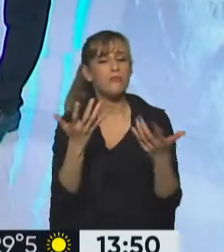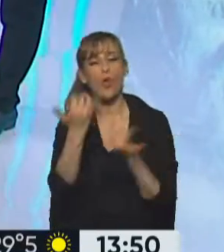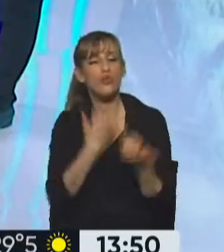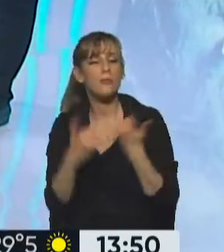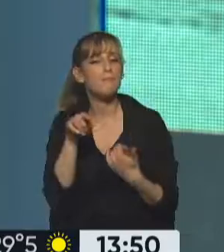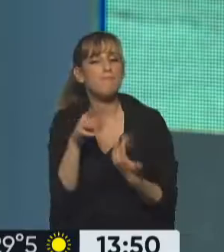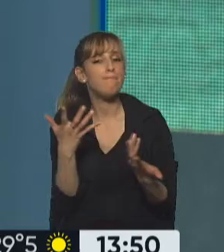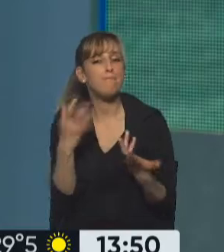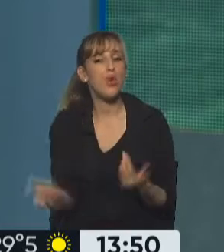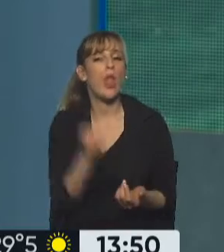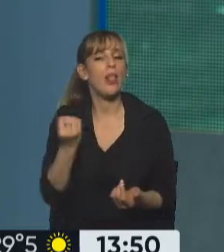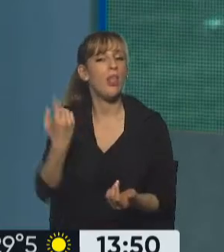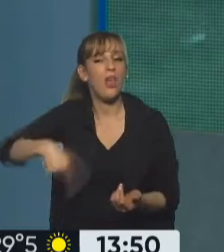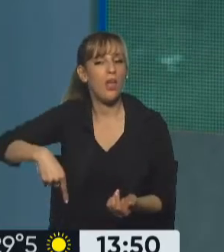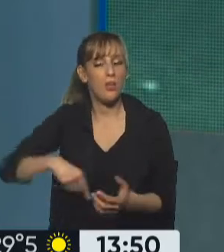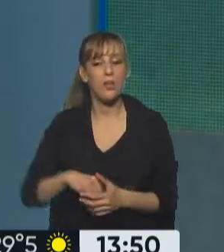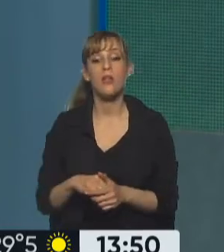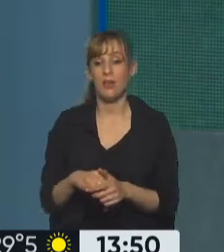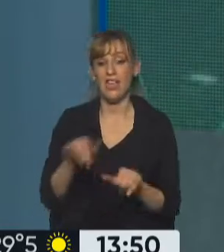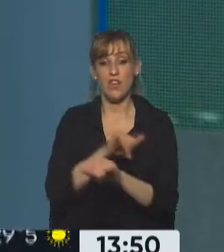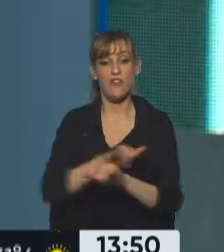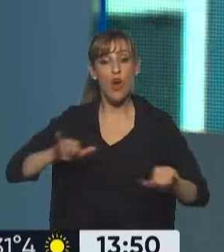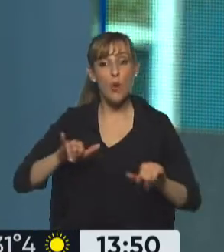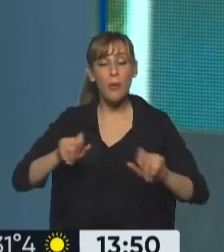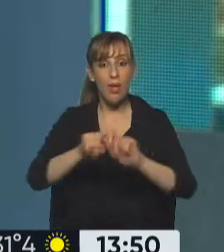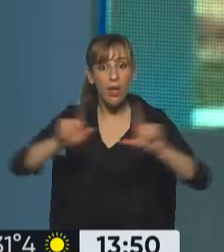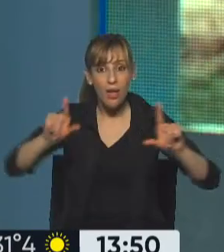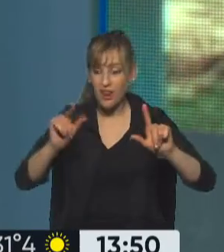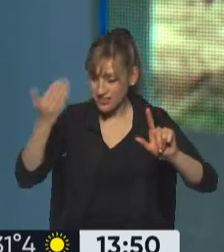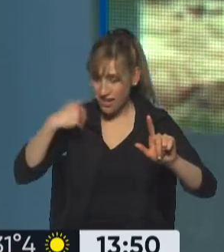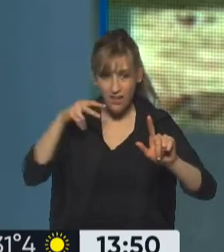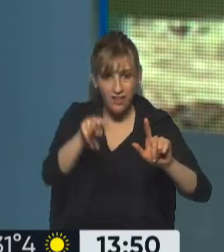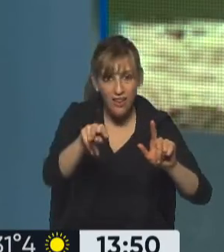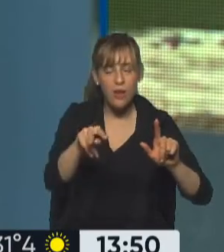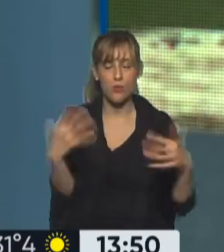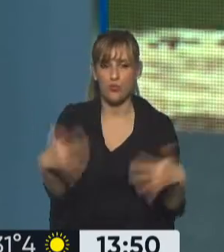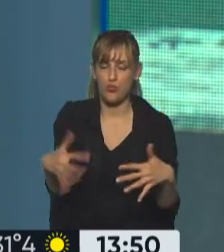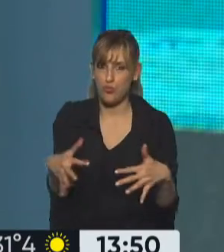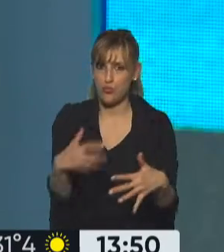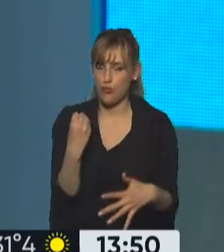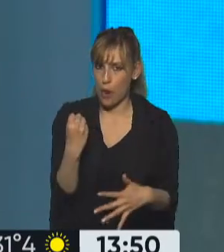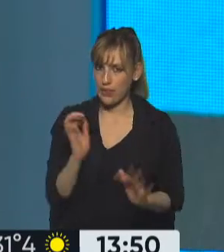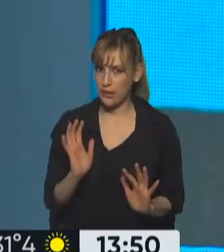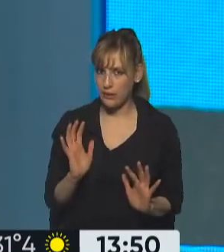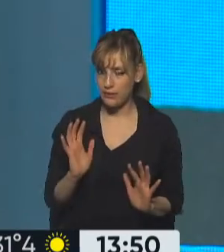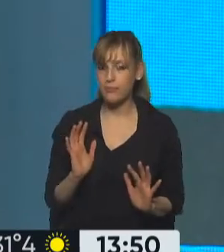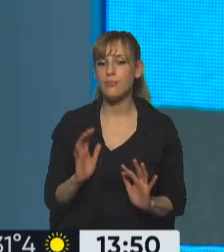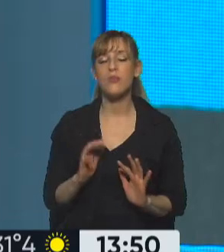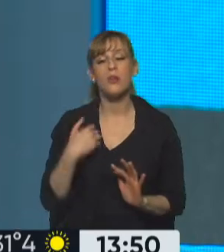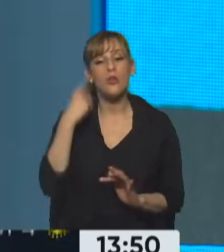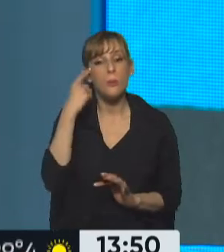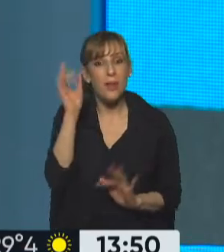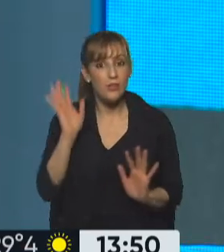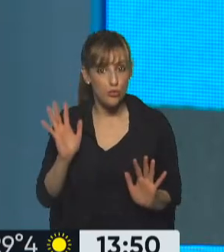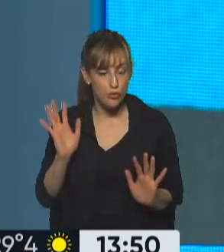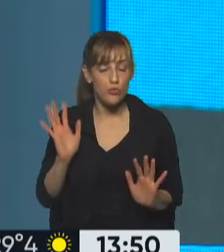informe? Sí, el informe la verdad que fue contundente en sus Sí. puntos, contrapuntos, las contradicciones Sí, sí. y demás. Yo creo que como que este tipo